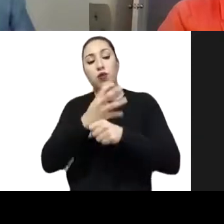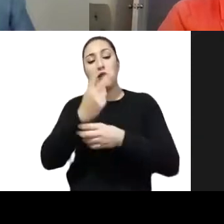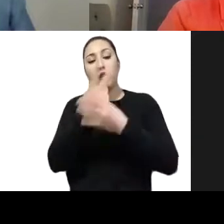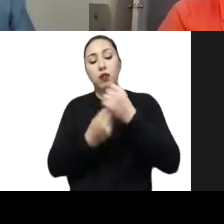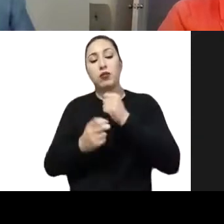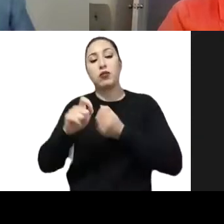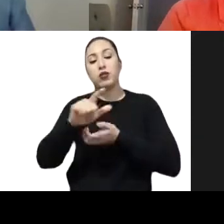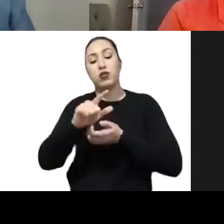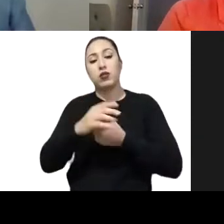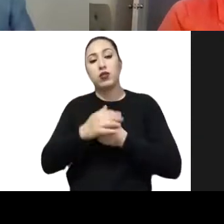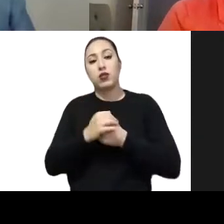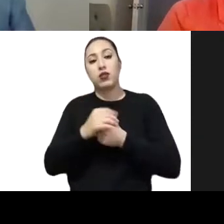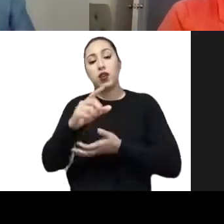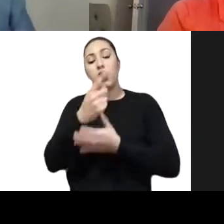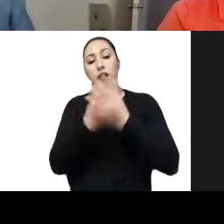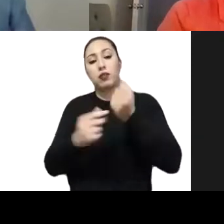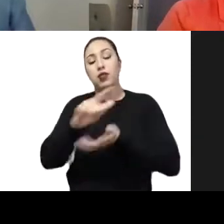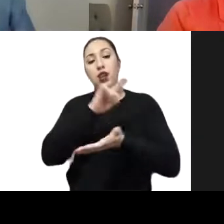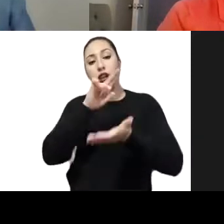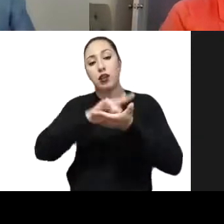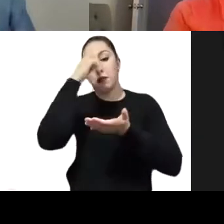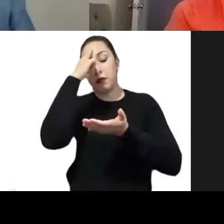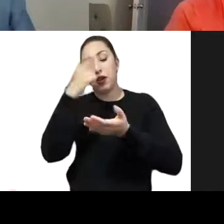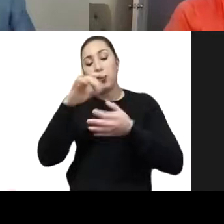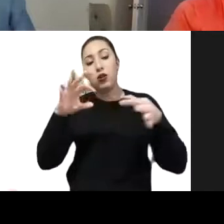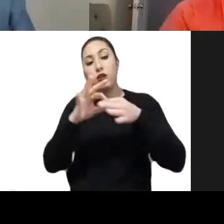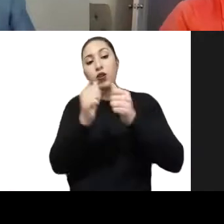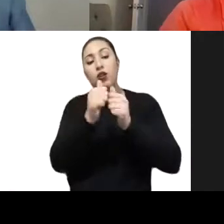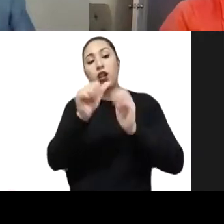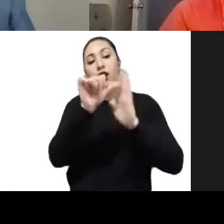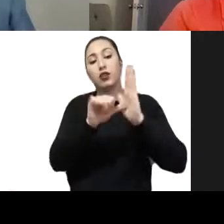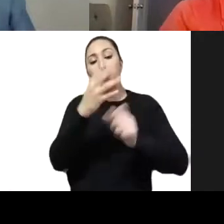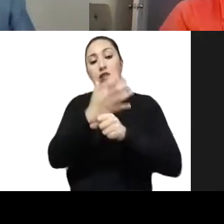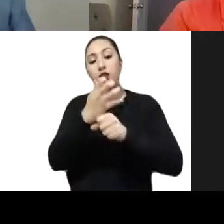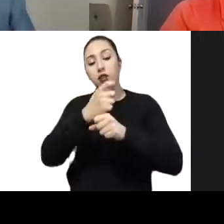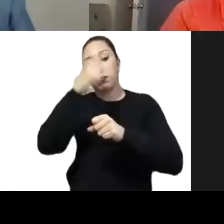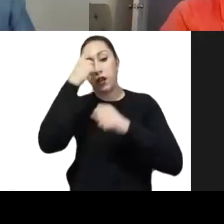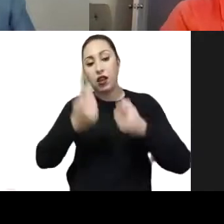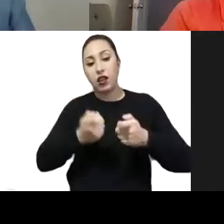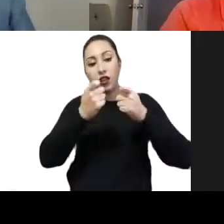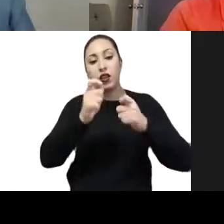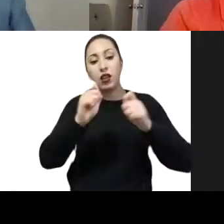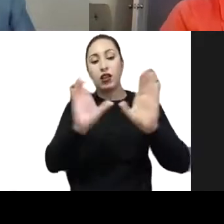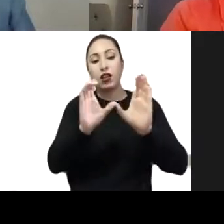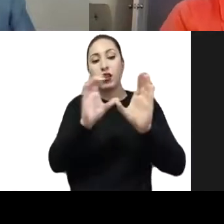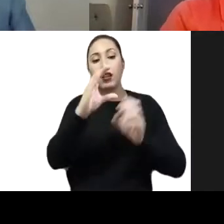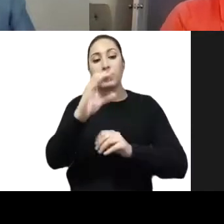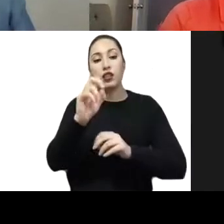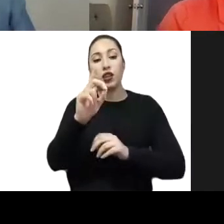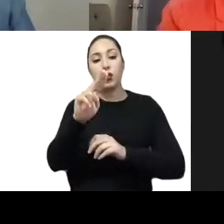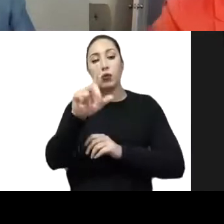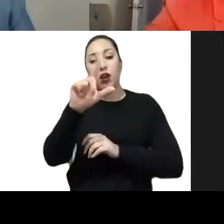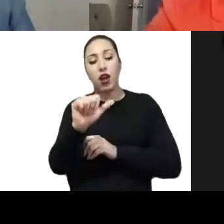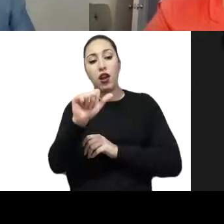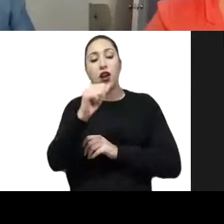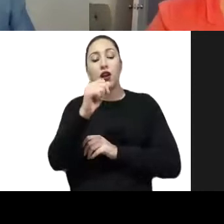ley reglamentaria del artículo 5 constitucional relativo a las profesiones en la Ciudad de México en